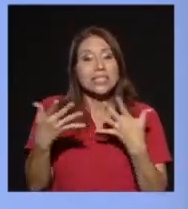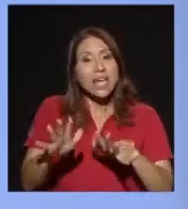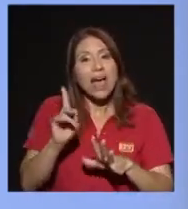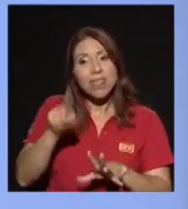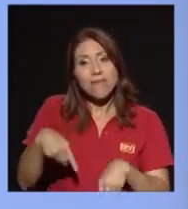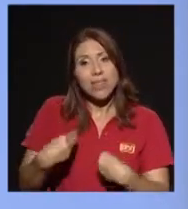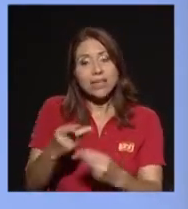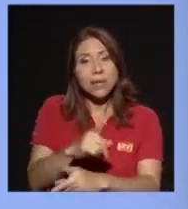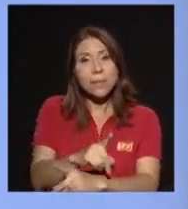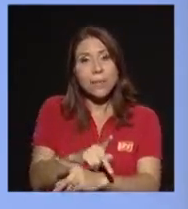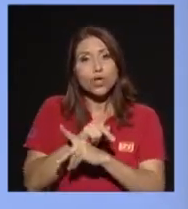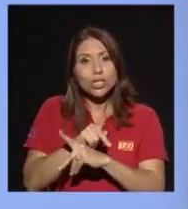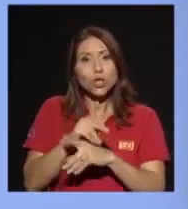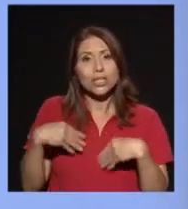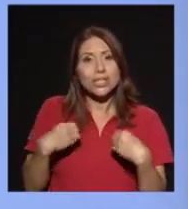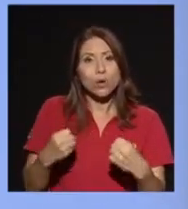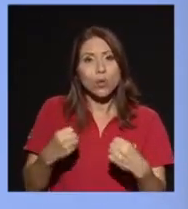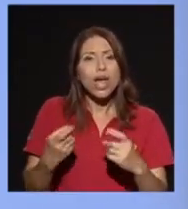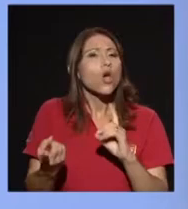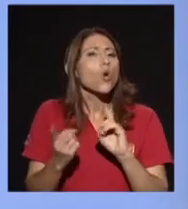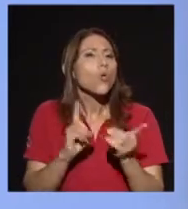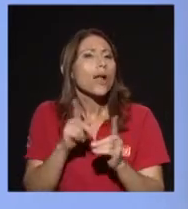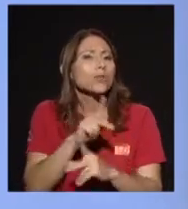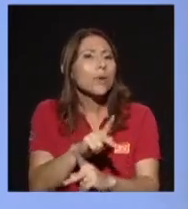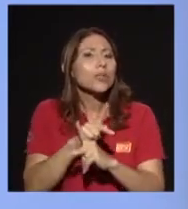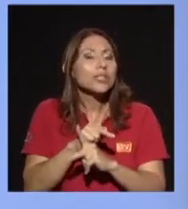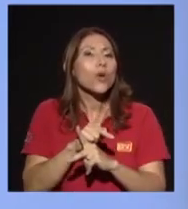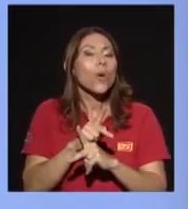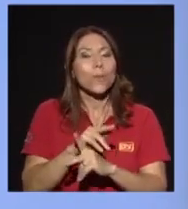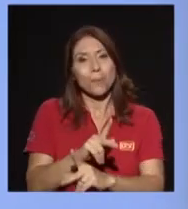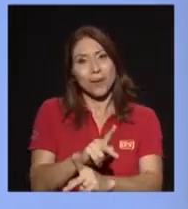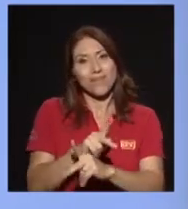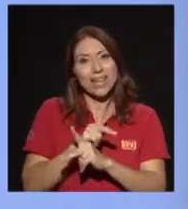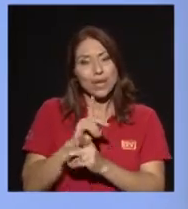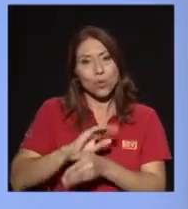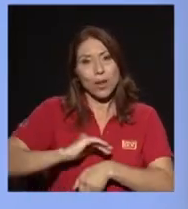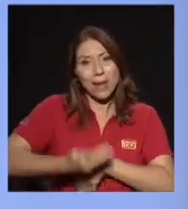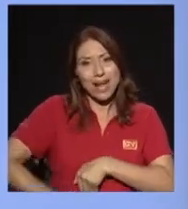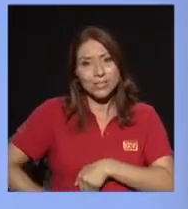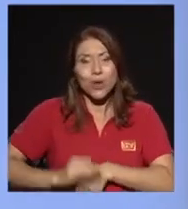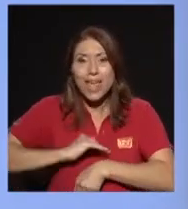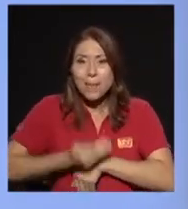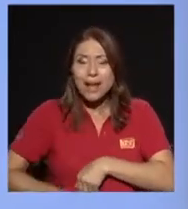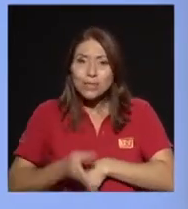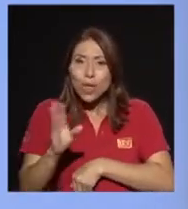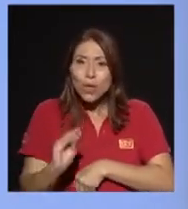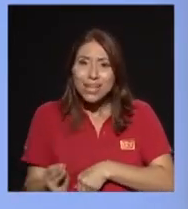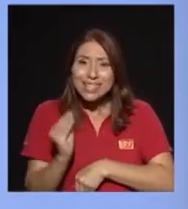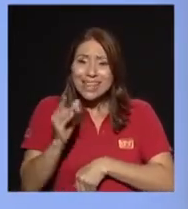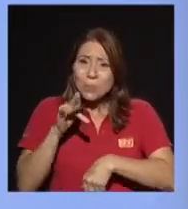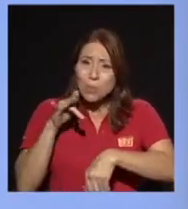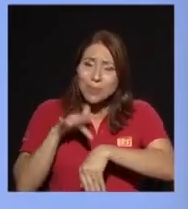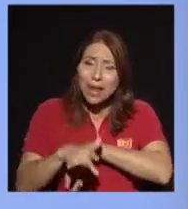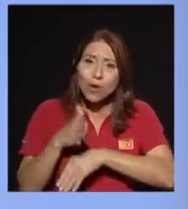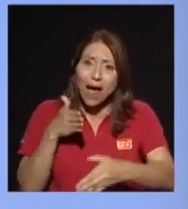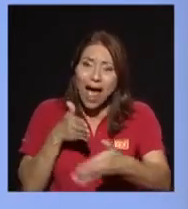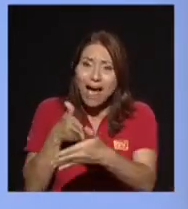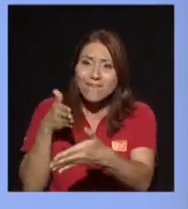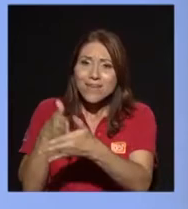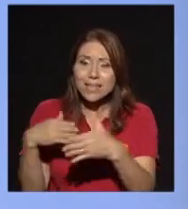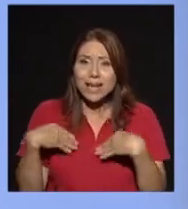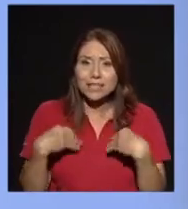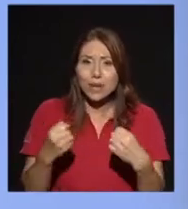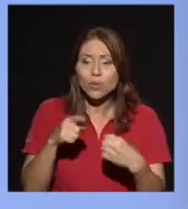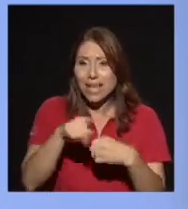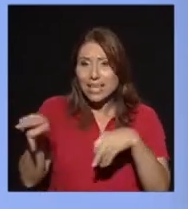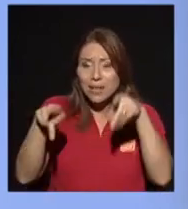cuál es una protección de su salud? Prevenir un embarazo. Un embarazo adolescente, y más en edades muy tempranas, afecta directamente a la salud de esa